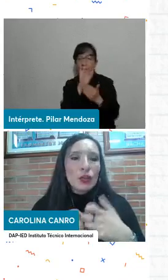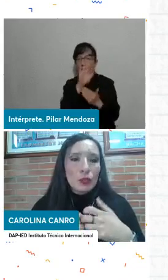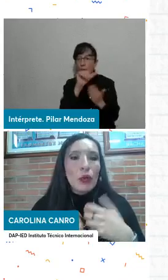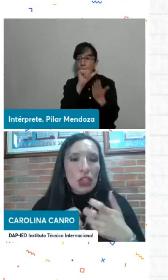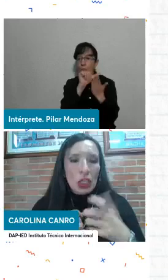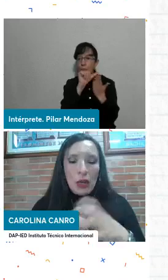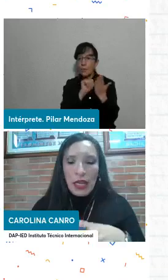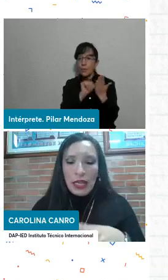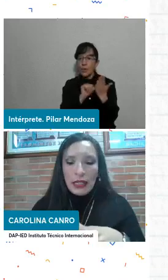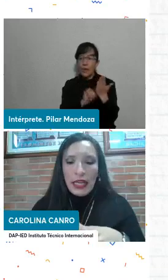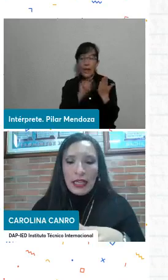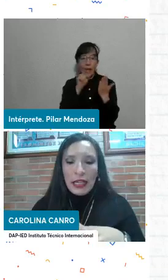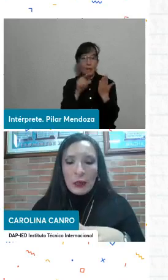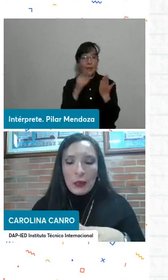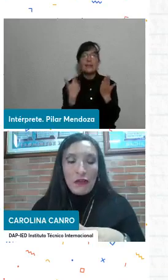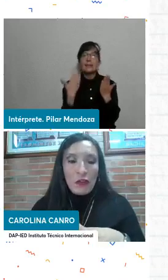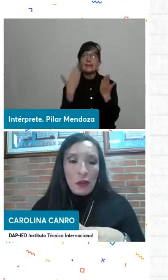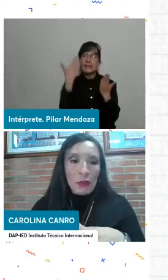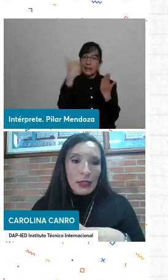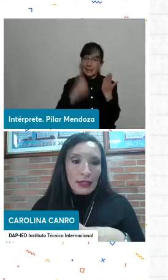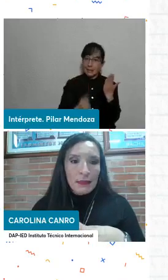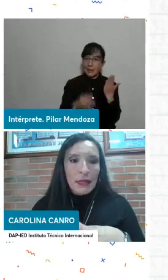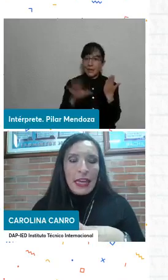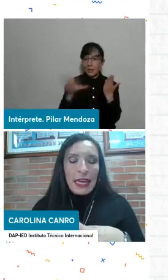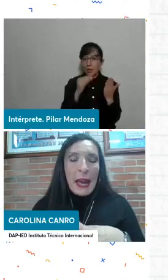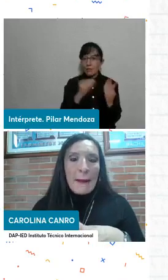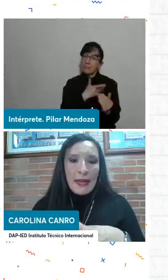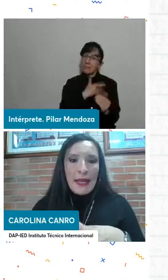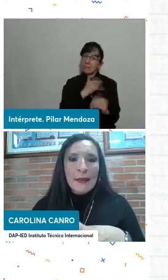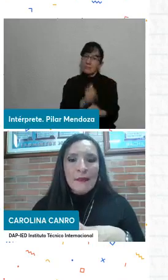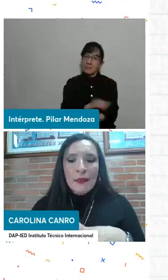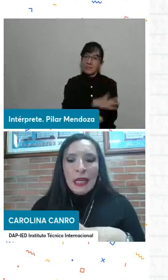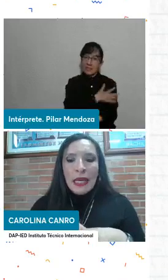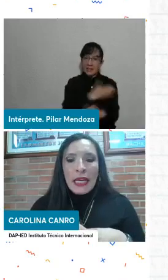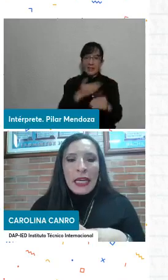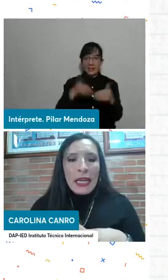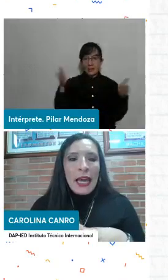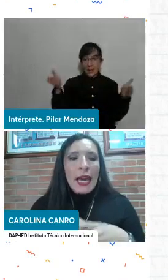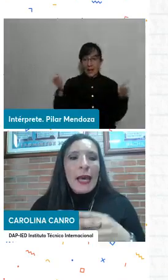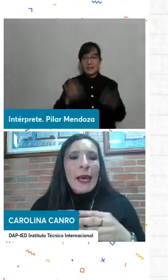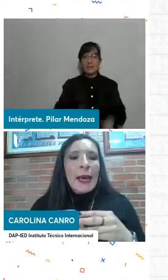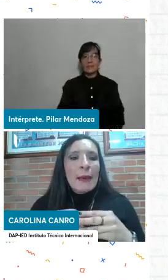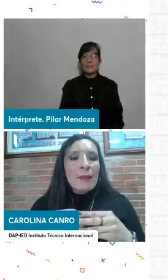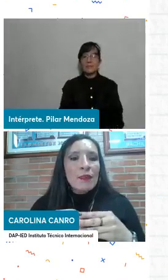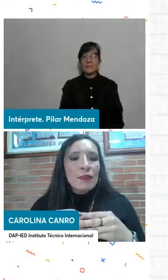obviamente los motiva de una forma pues amplia. Y